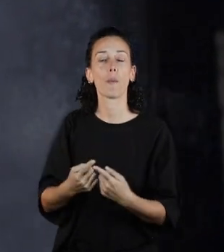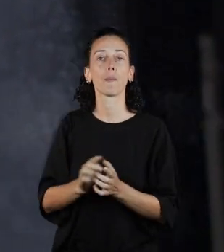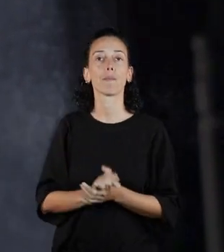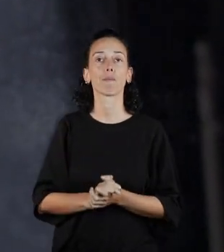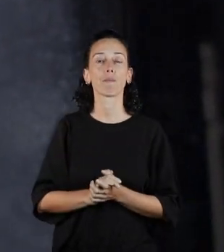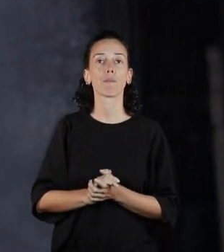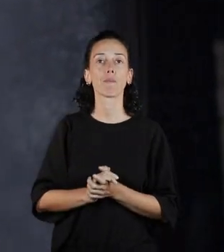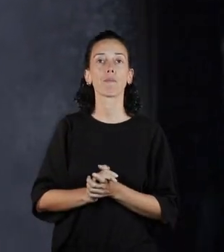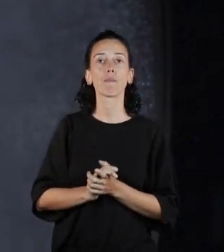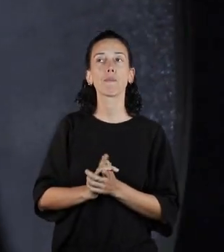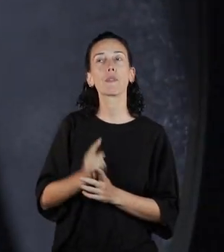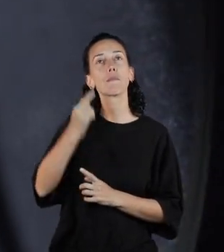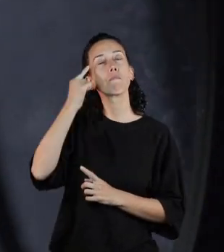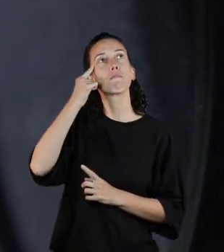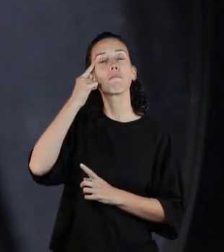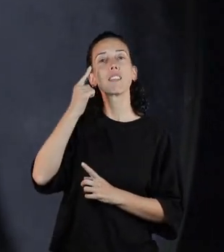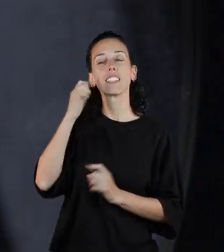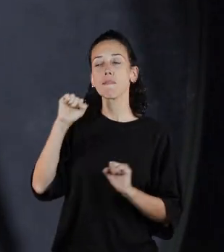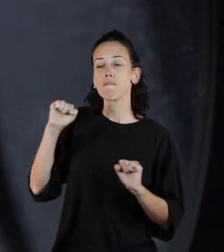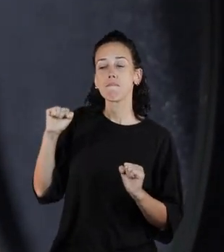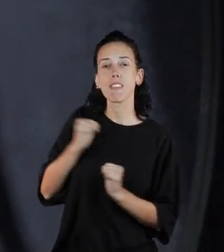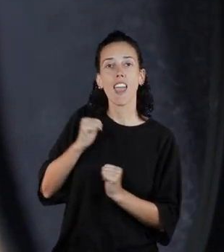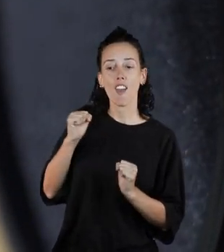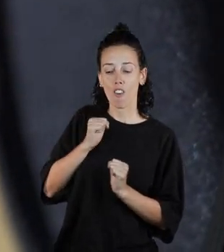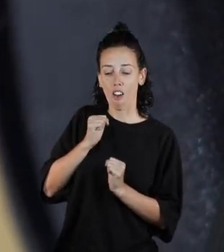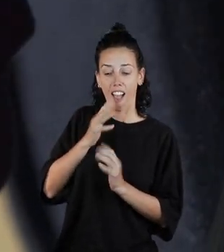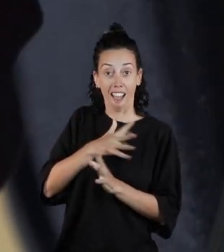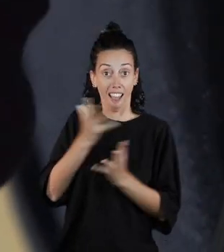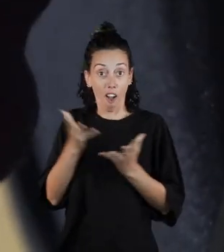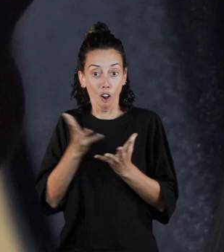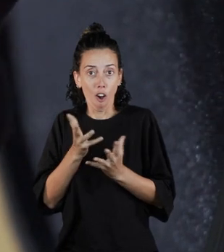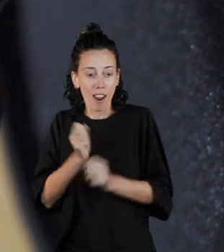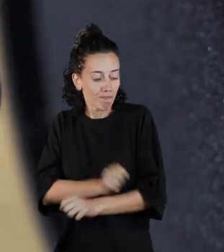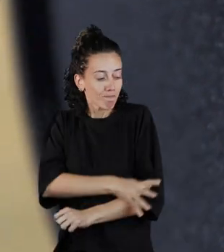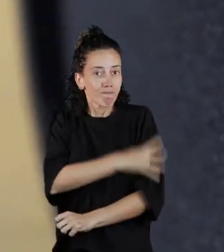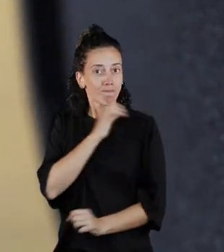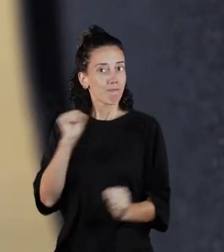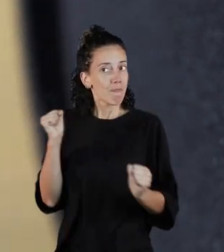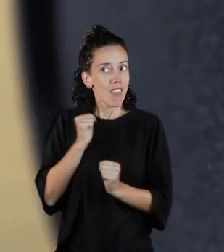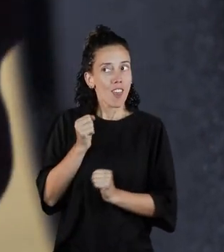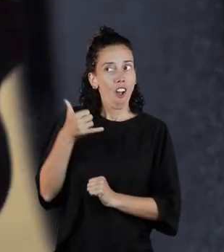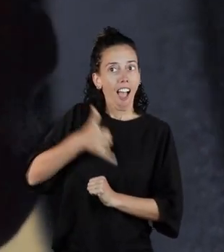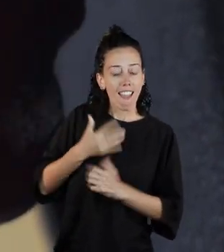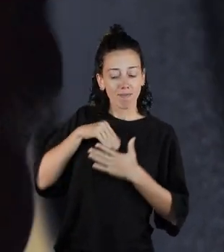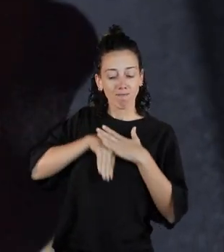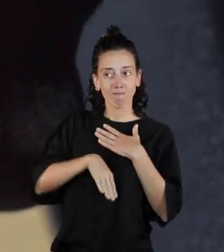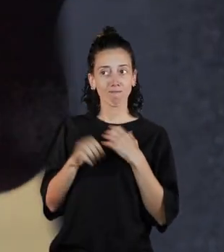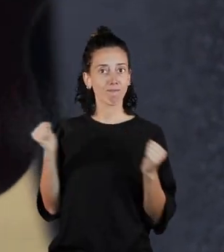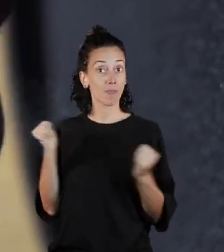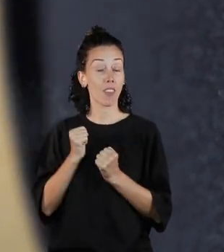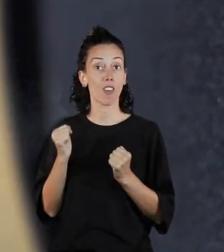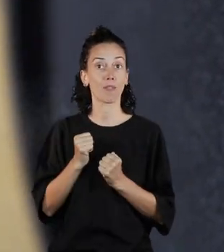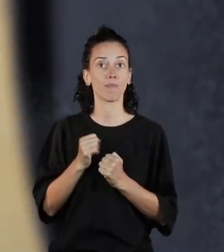Tengo que vencer los miedos y hasta en este momento lo estoy sintiendo, siento el